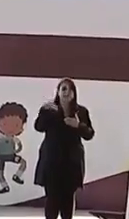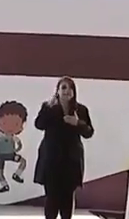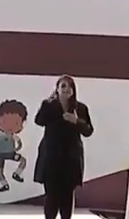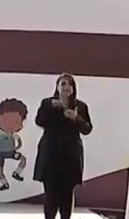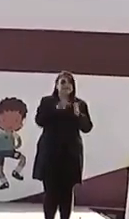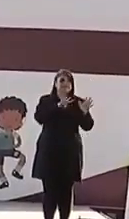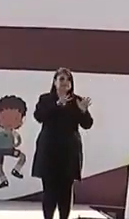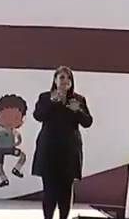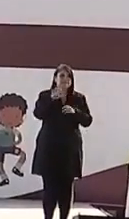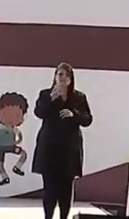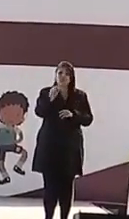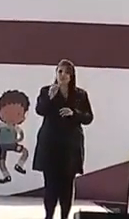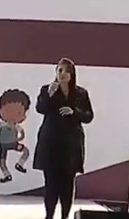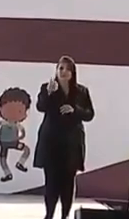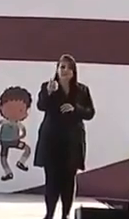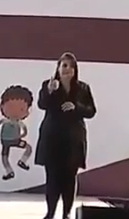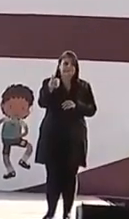1996